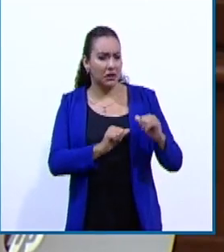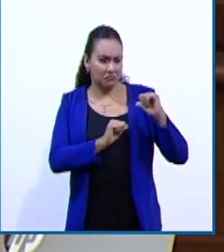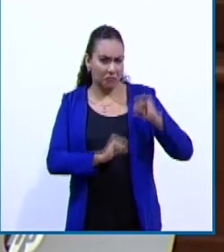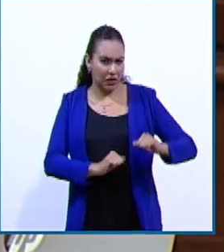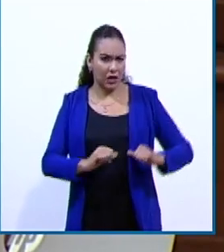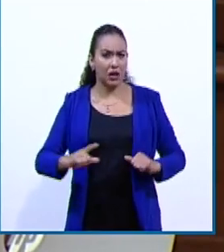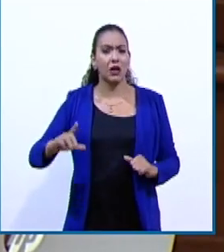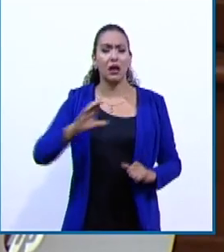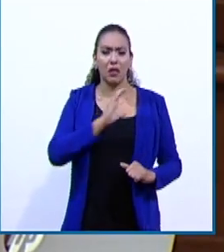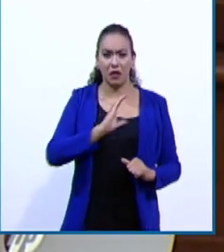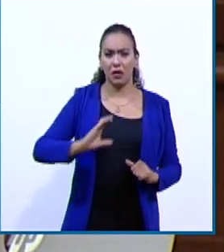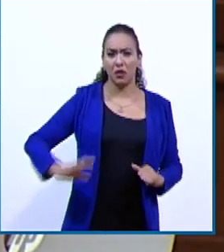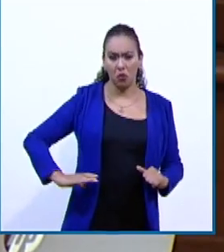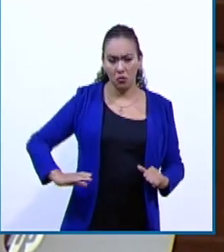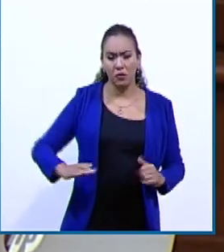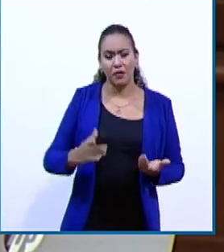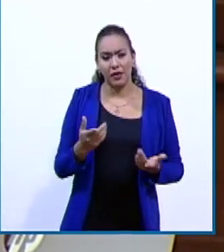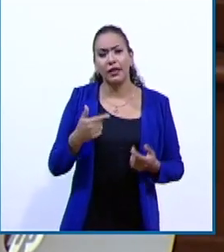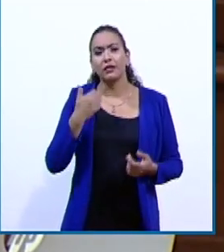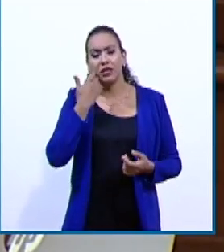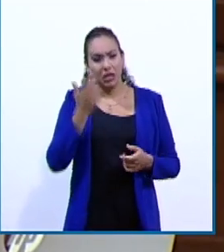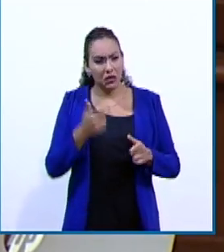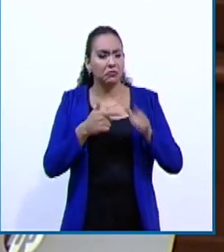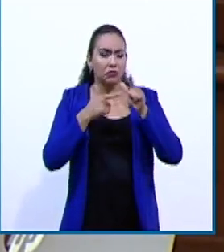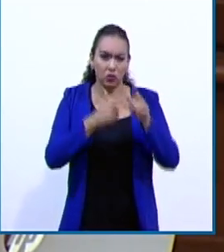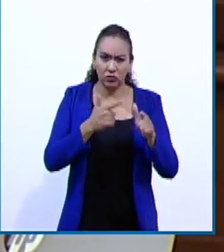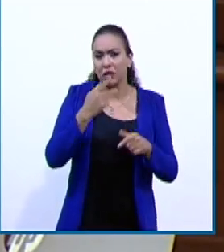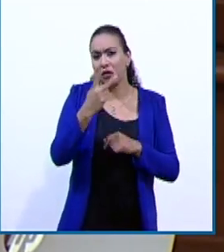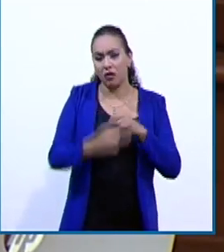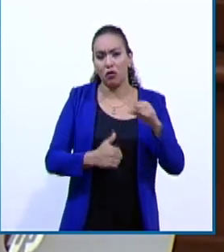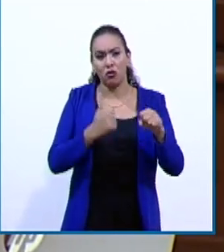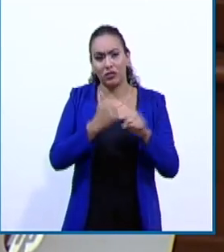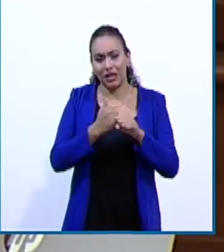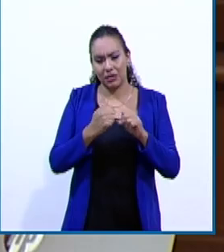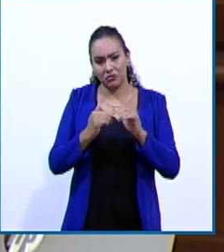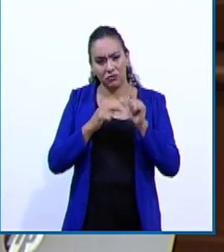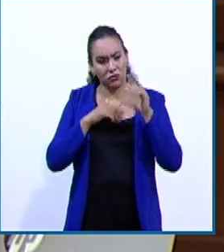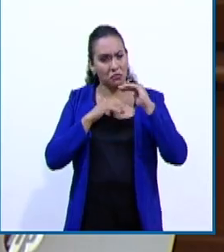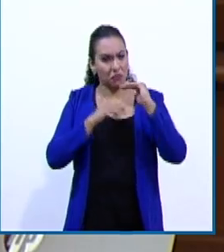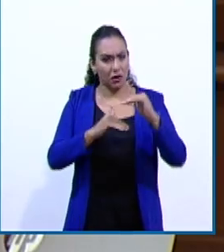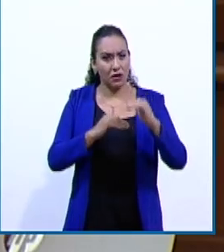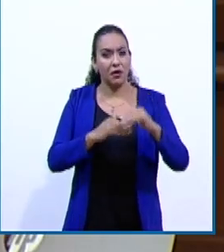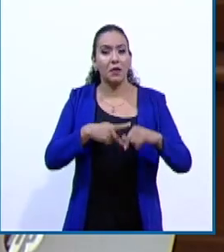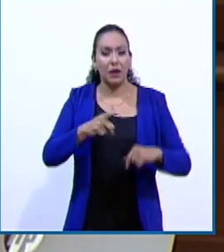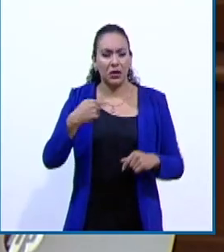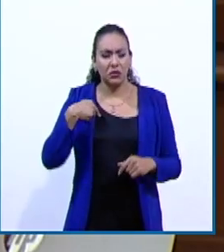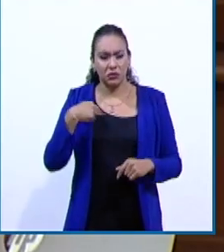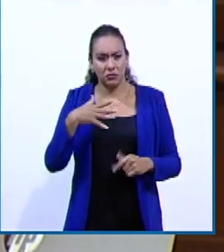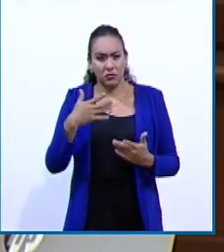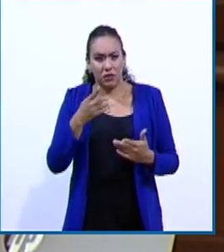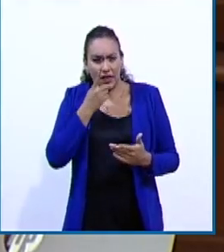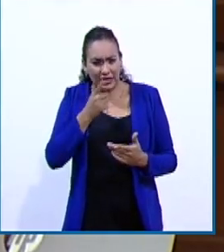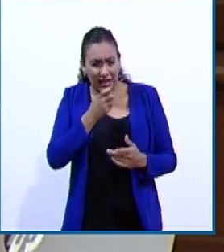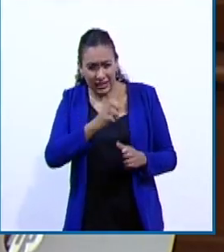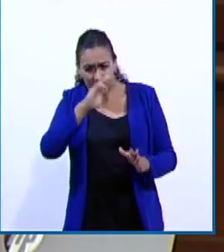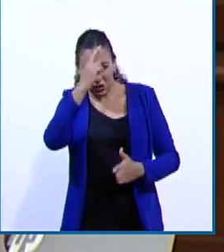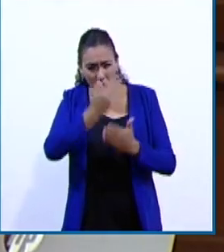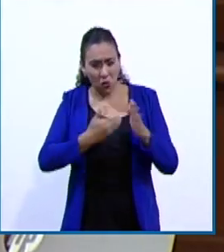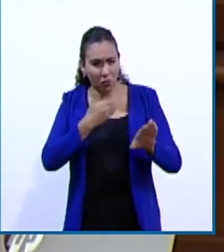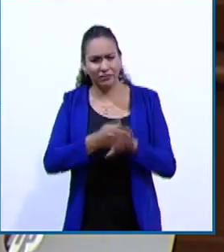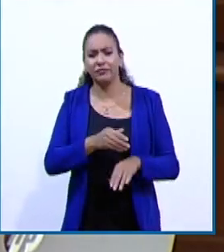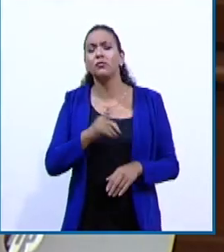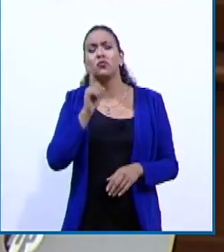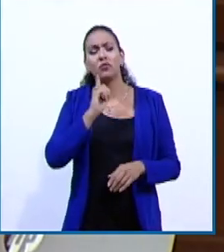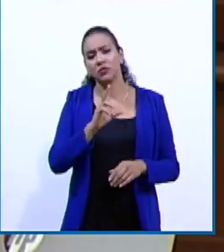no ha dado inicio el periodo electoral correspondiente. Por esas razones, votaré a favor del sentido,